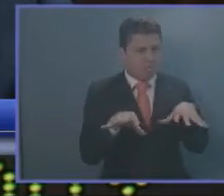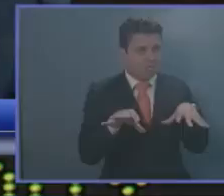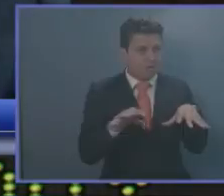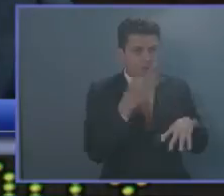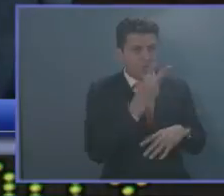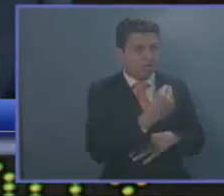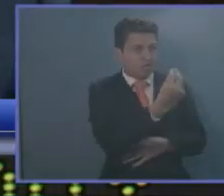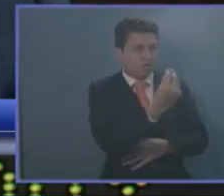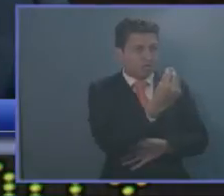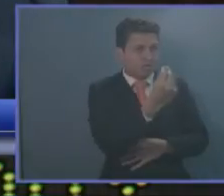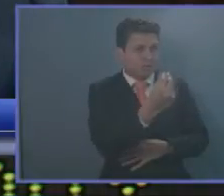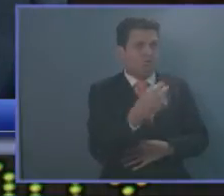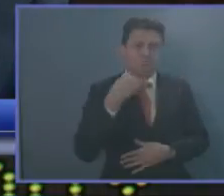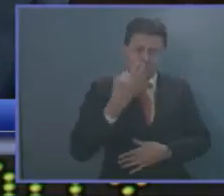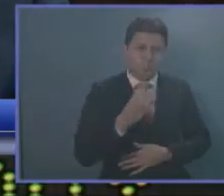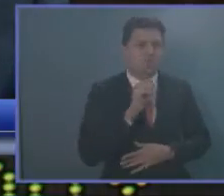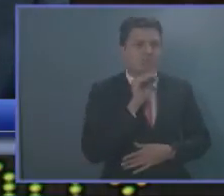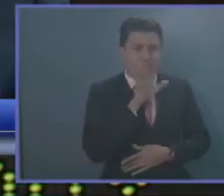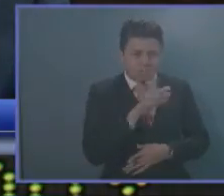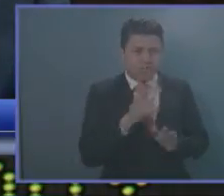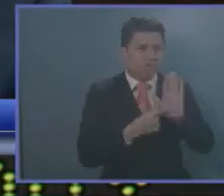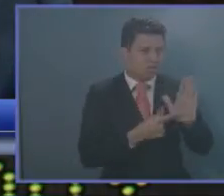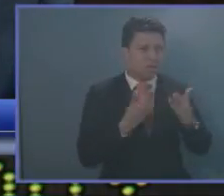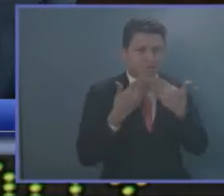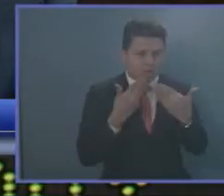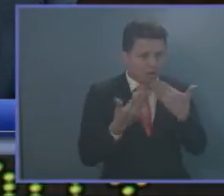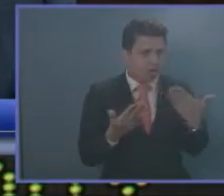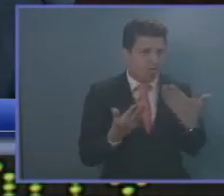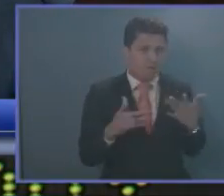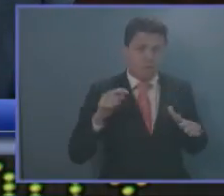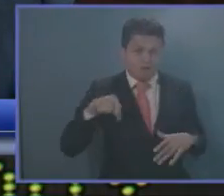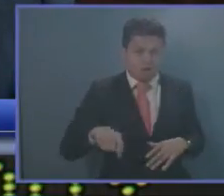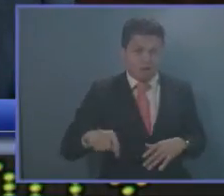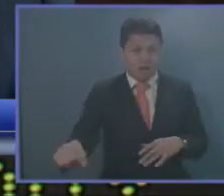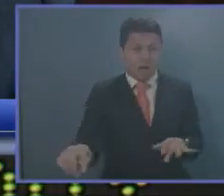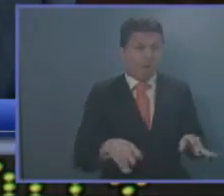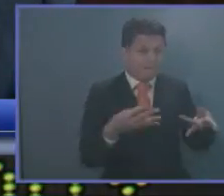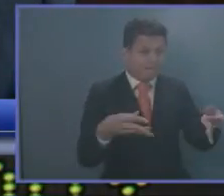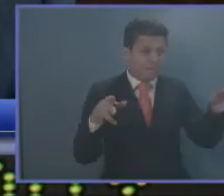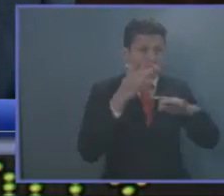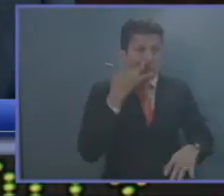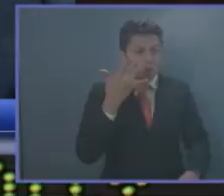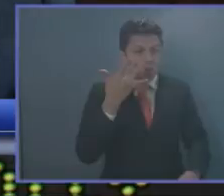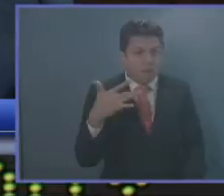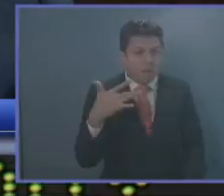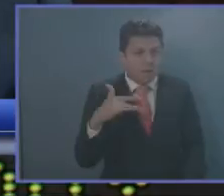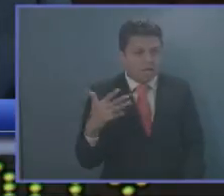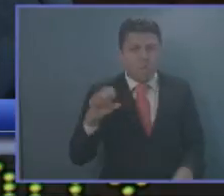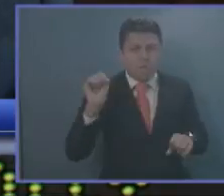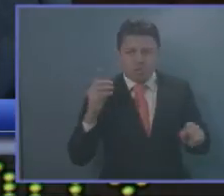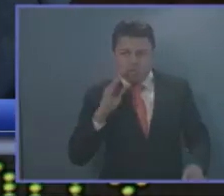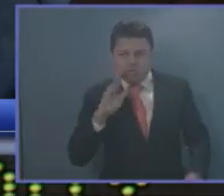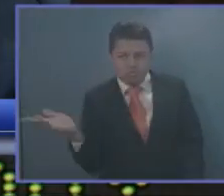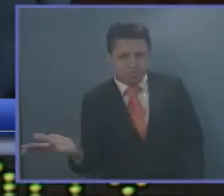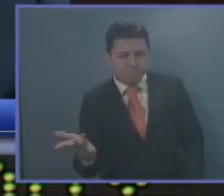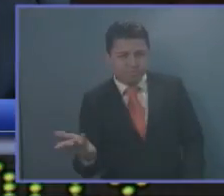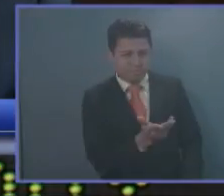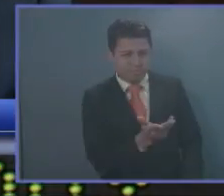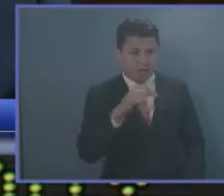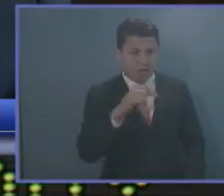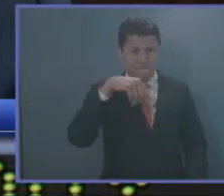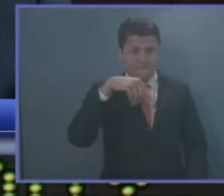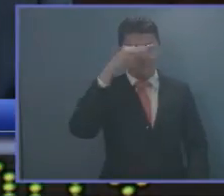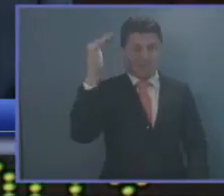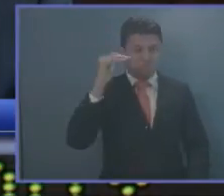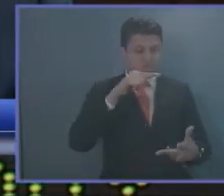por causas internas y externas, por lo que el Estado, por medio de sus tres órganos, ejecutivo, legislativo y